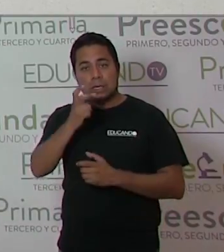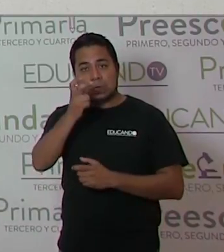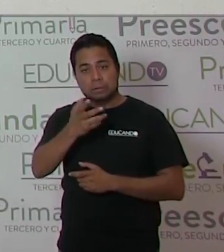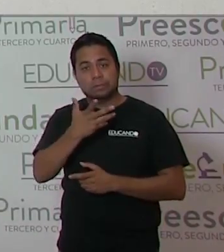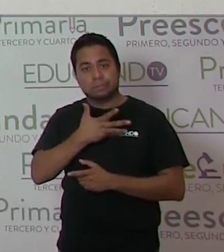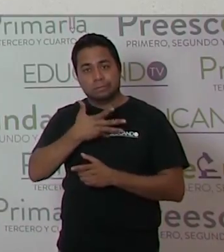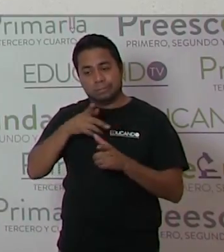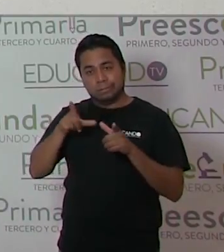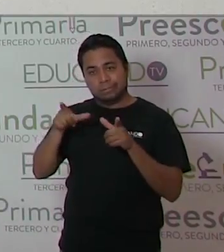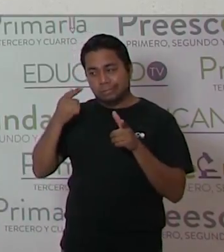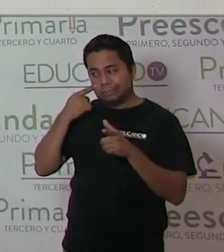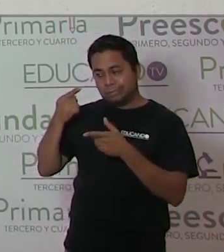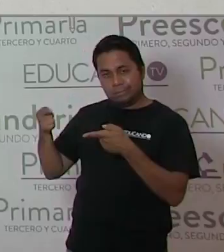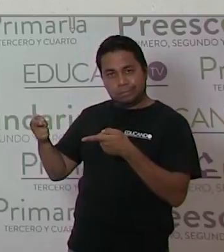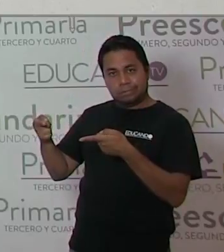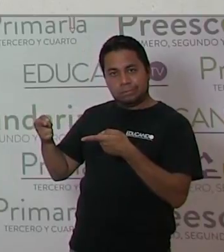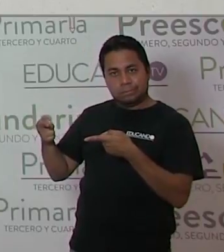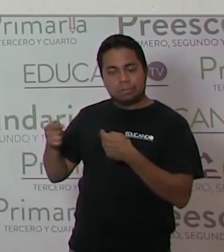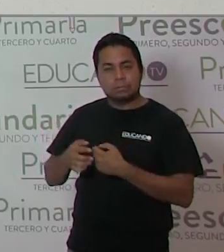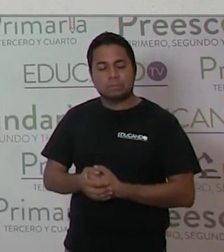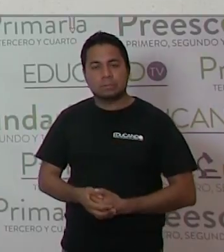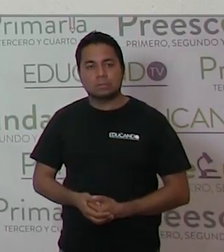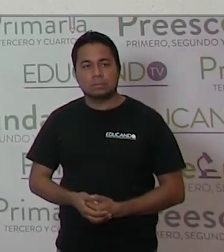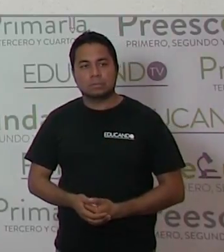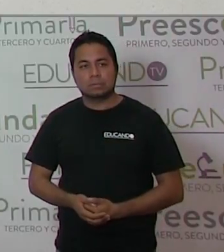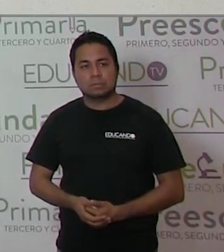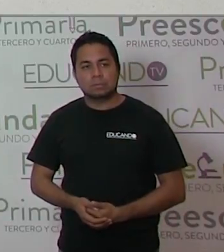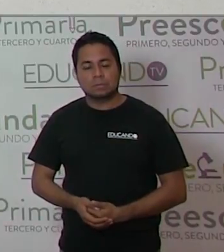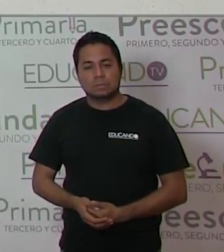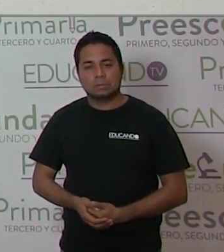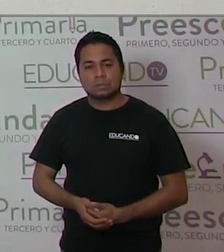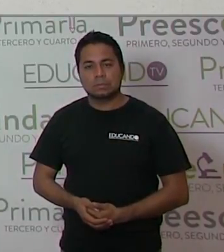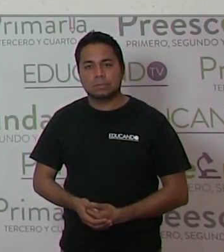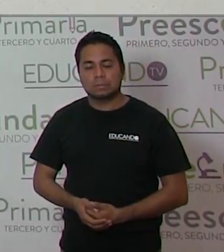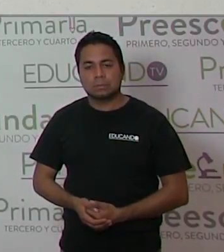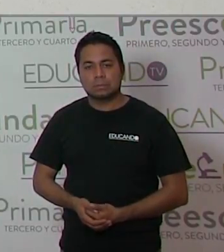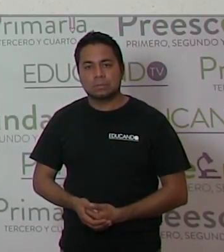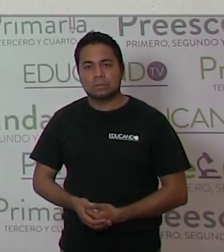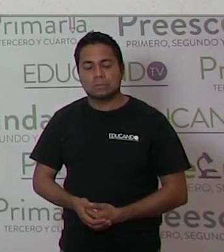Ahí está. ¿Sí?